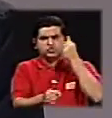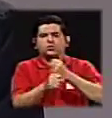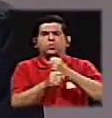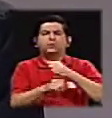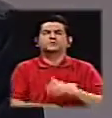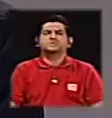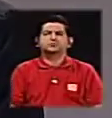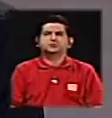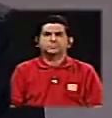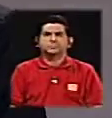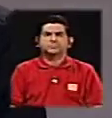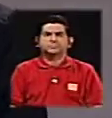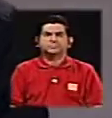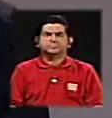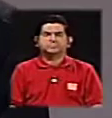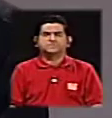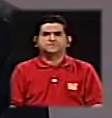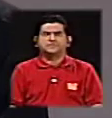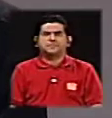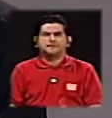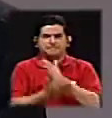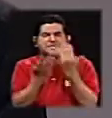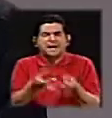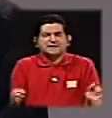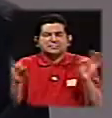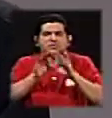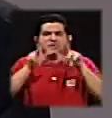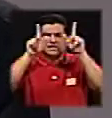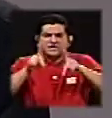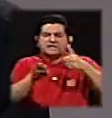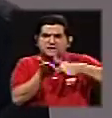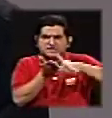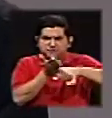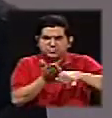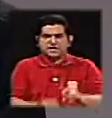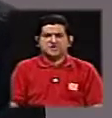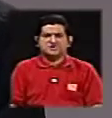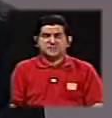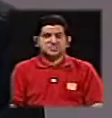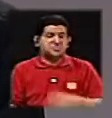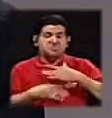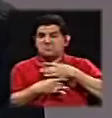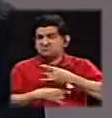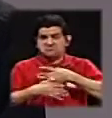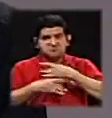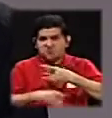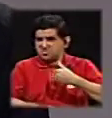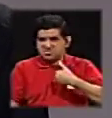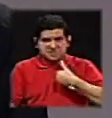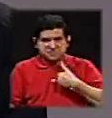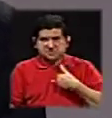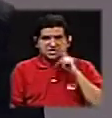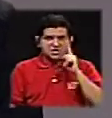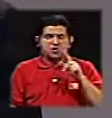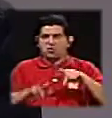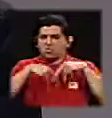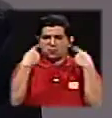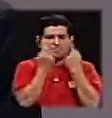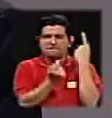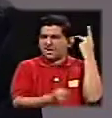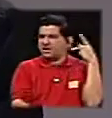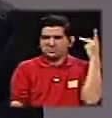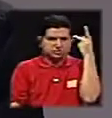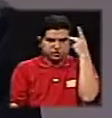es que una gran parte del electorado, uno, no simpatiza con algún partido